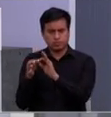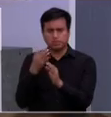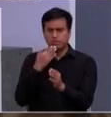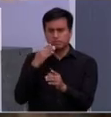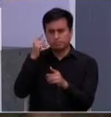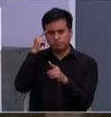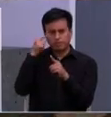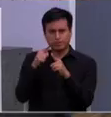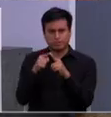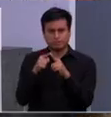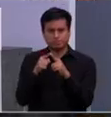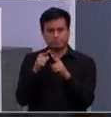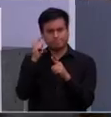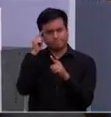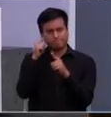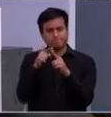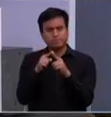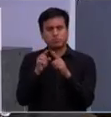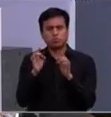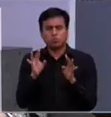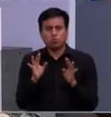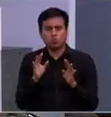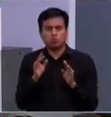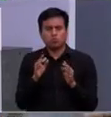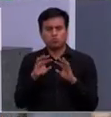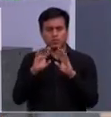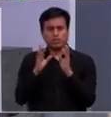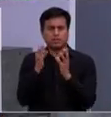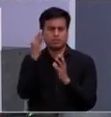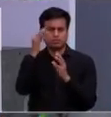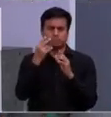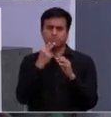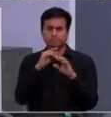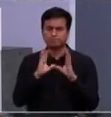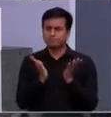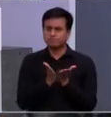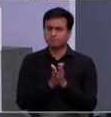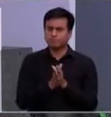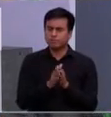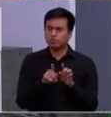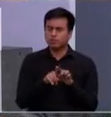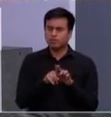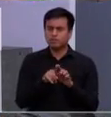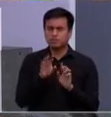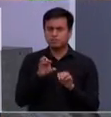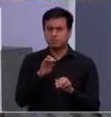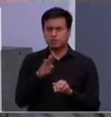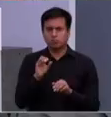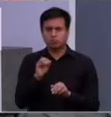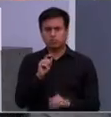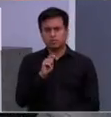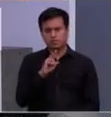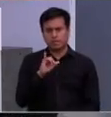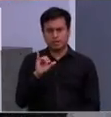metas del destino común de la creación, que al decir de Pablo de